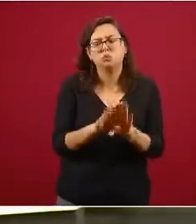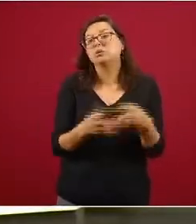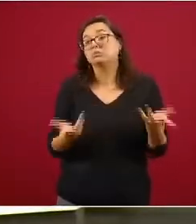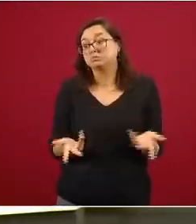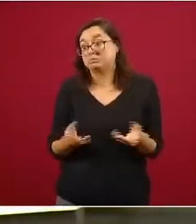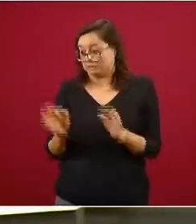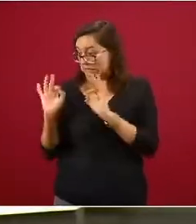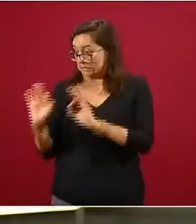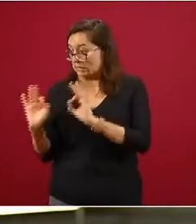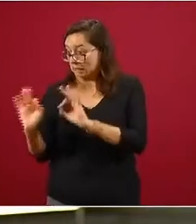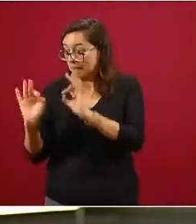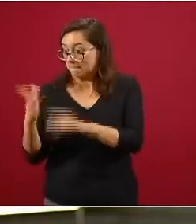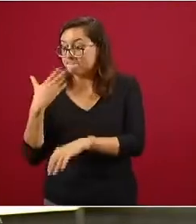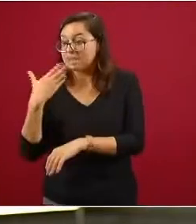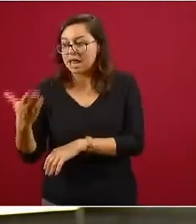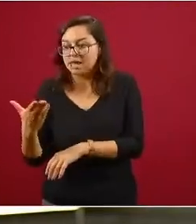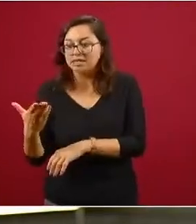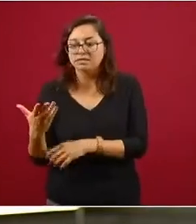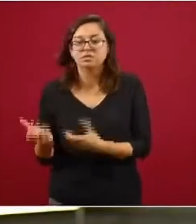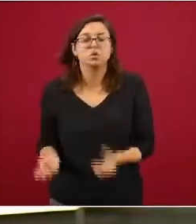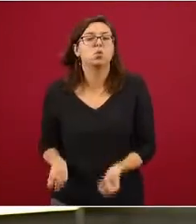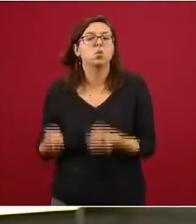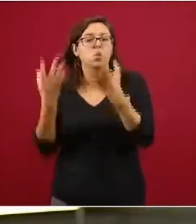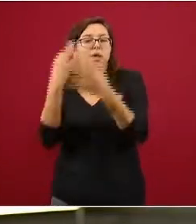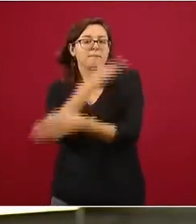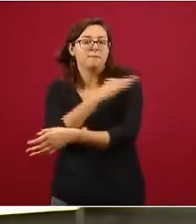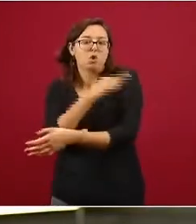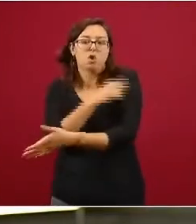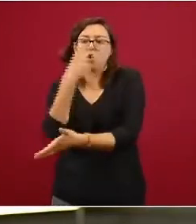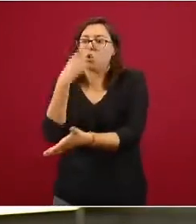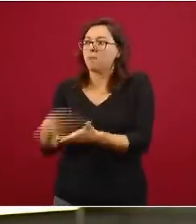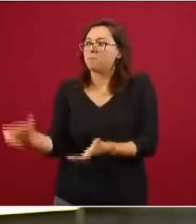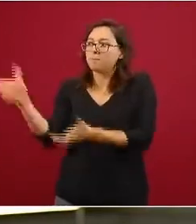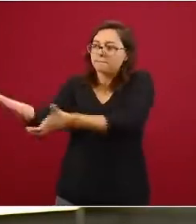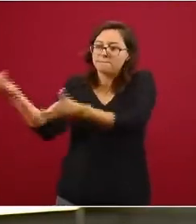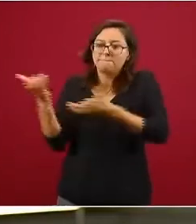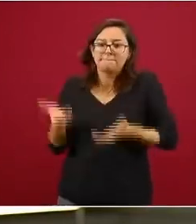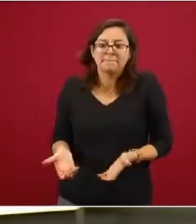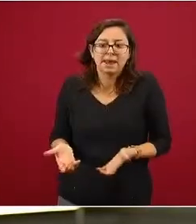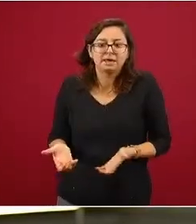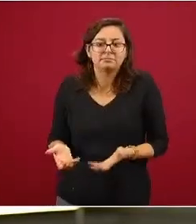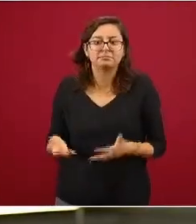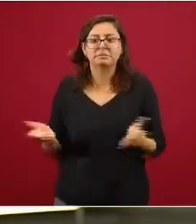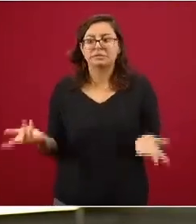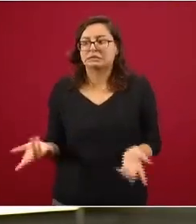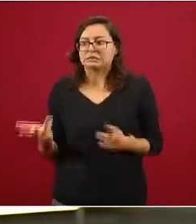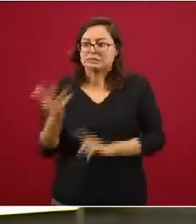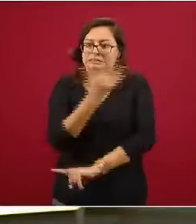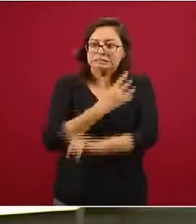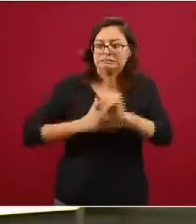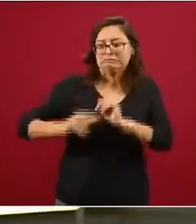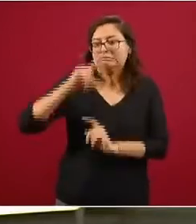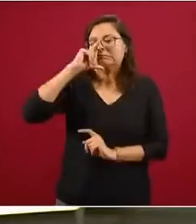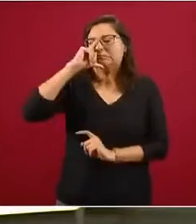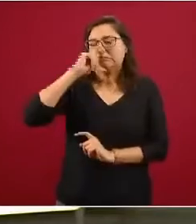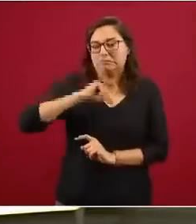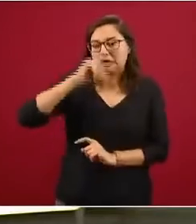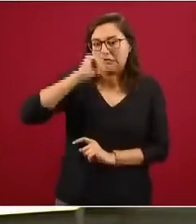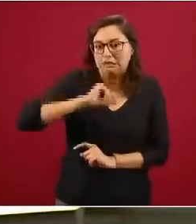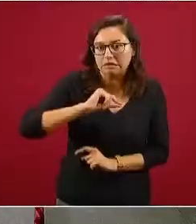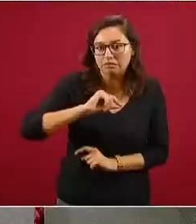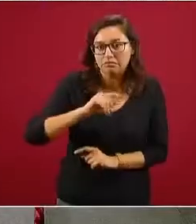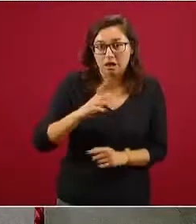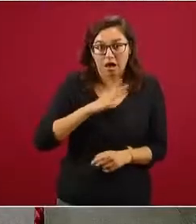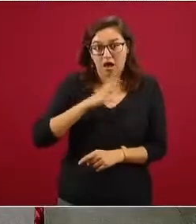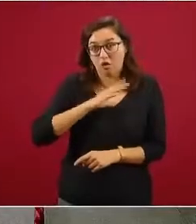piezas se podrían adquirir de la vacuna. Y si no es favorable, si también tienen otro plan